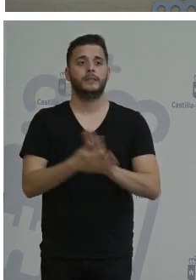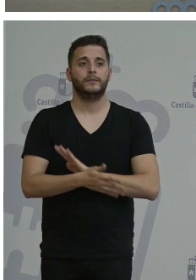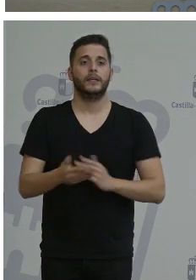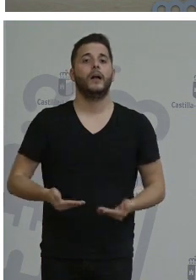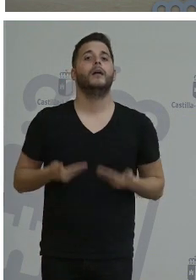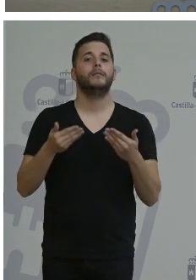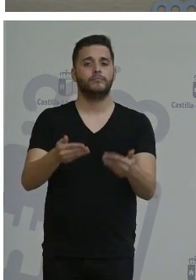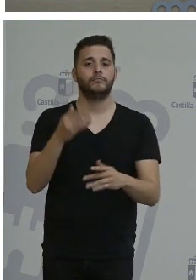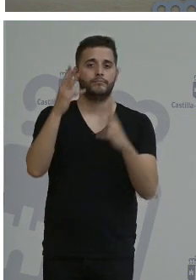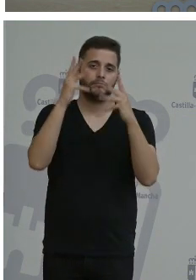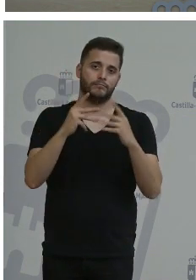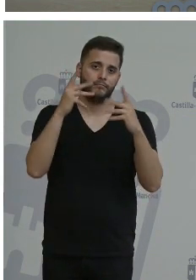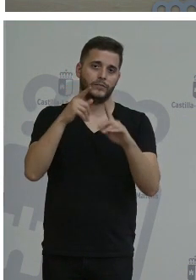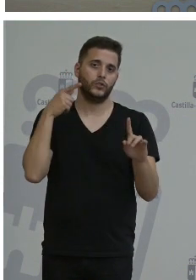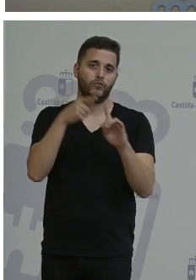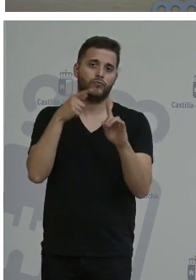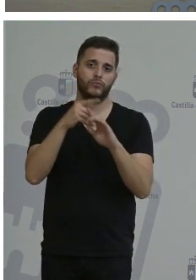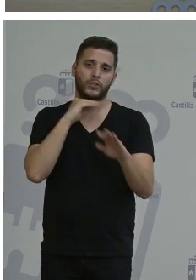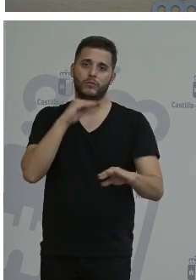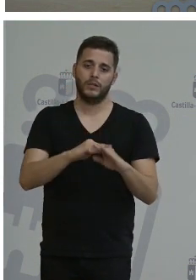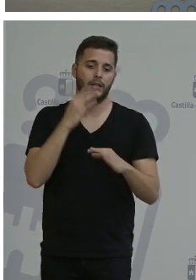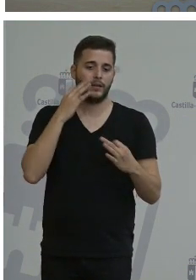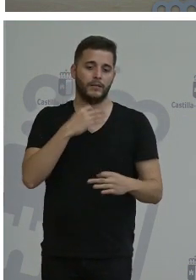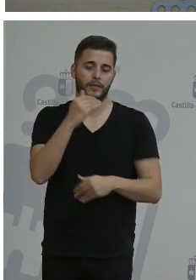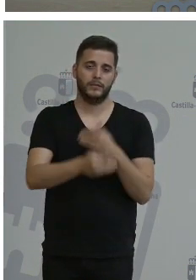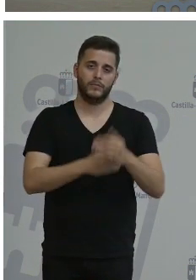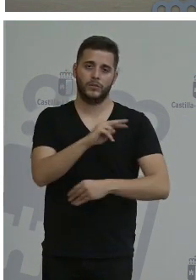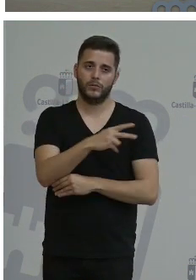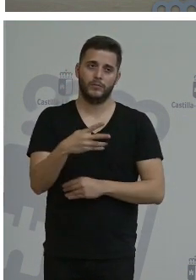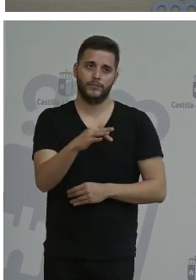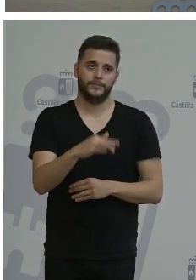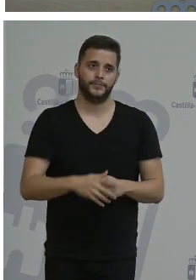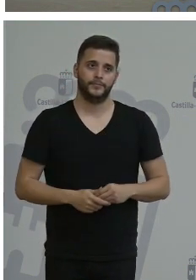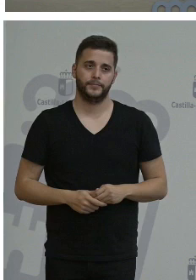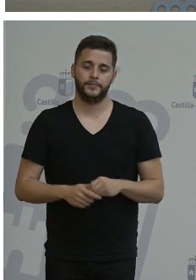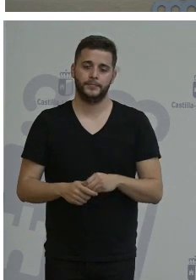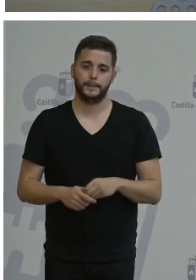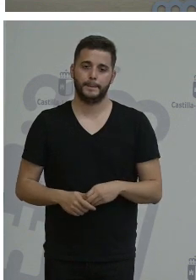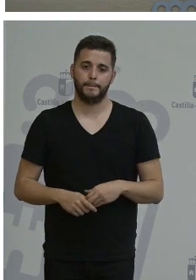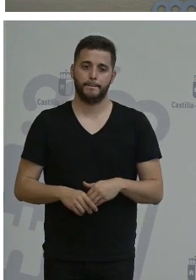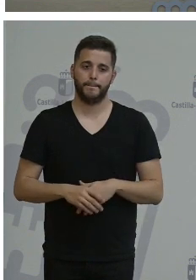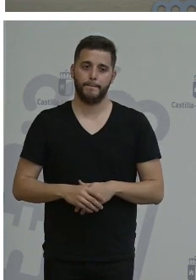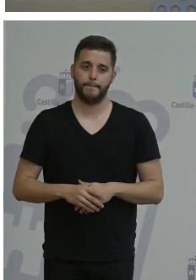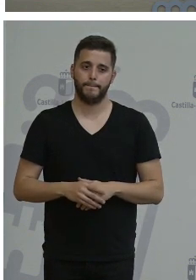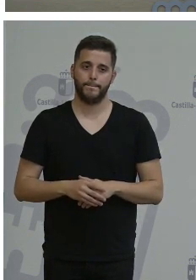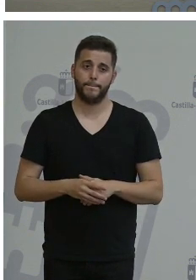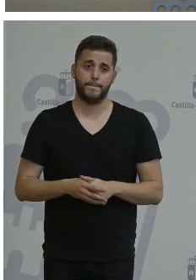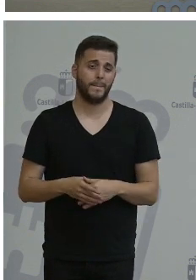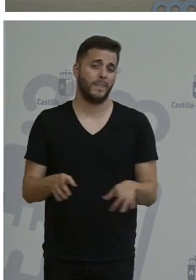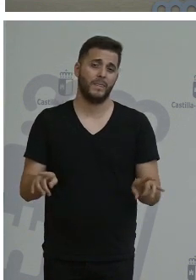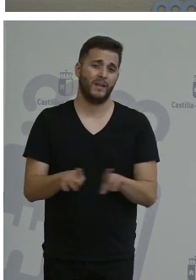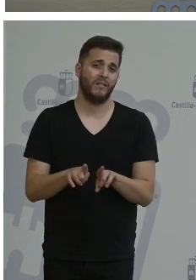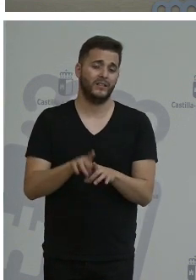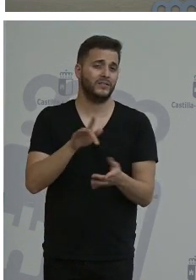a cumplir sus objetivos de que los procesos sean satisfactorios. Y luego, bueno, es un poco lo que decíamos al